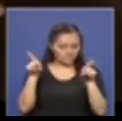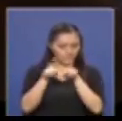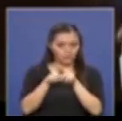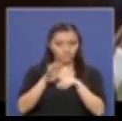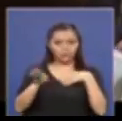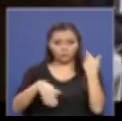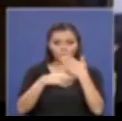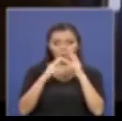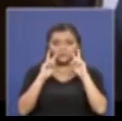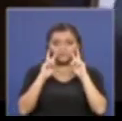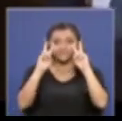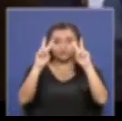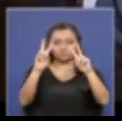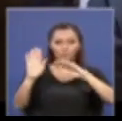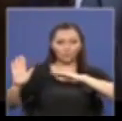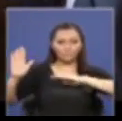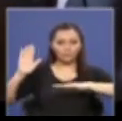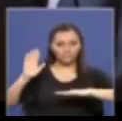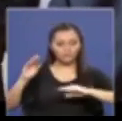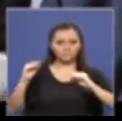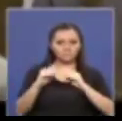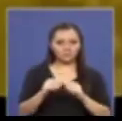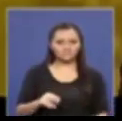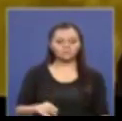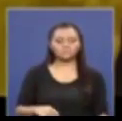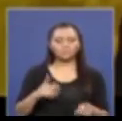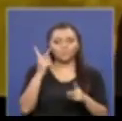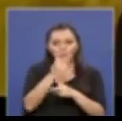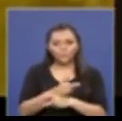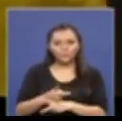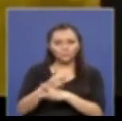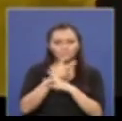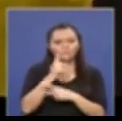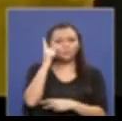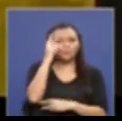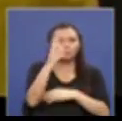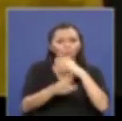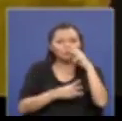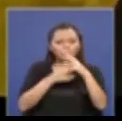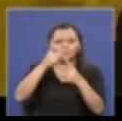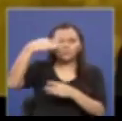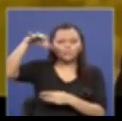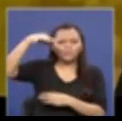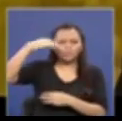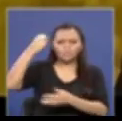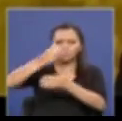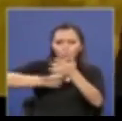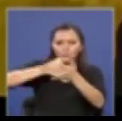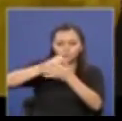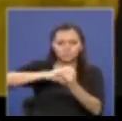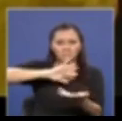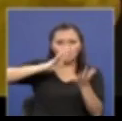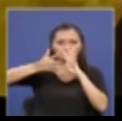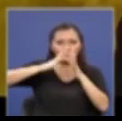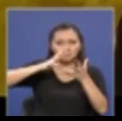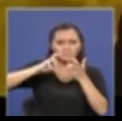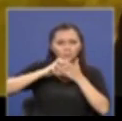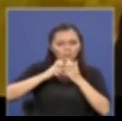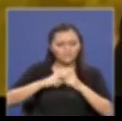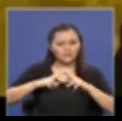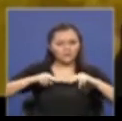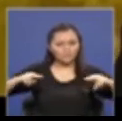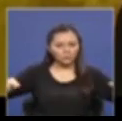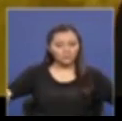en nuestra visión, en nuestro compromiso de cuidar el único planeta que tenemos, de luchar contra el cambio climático y de